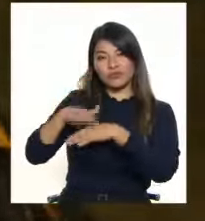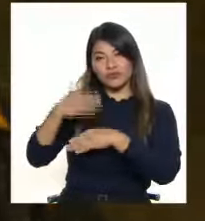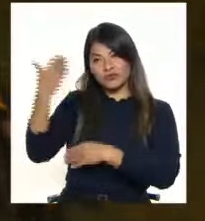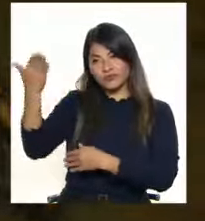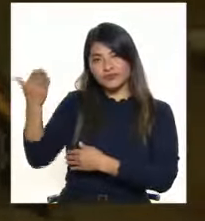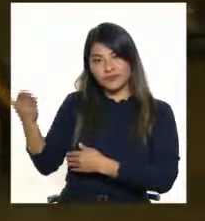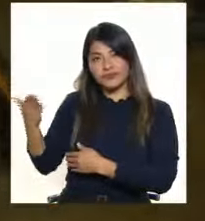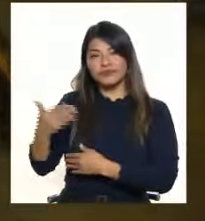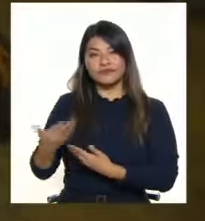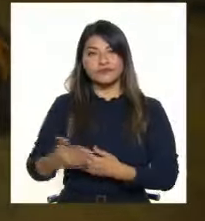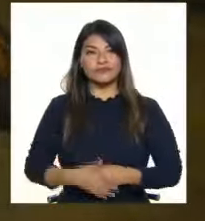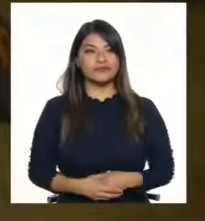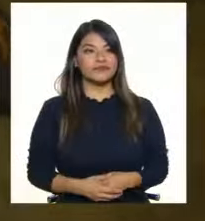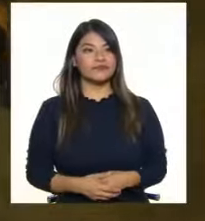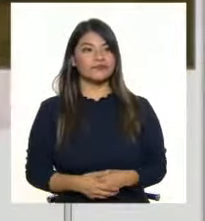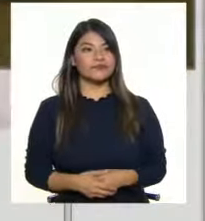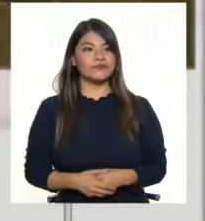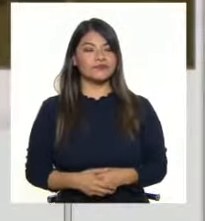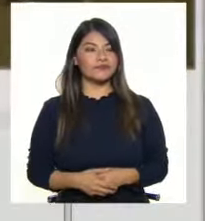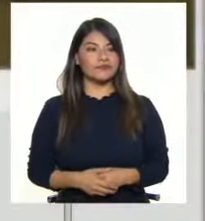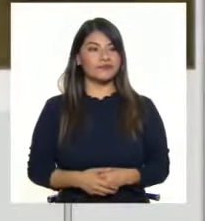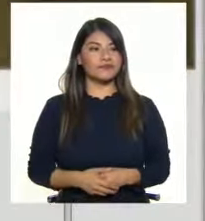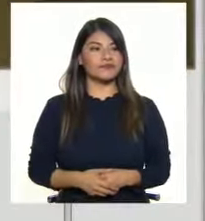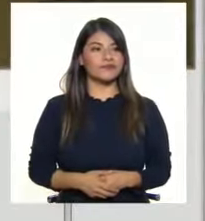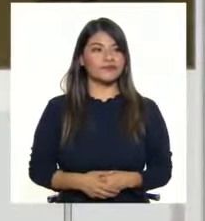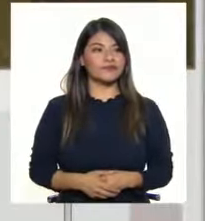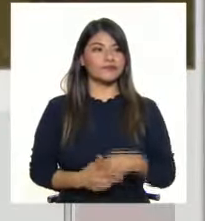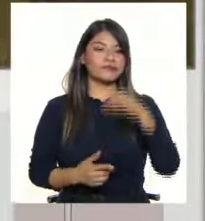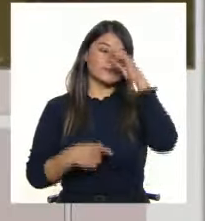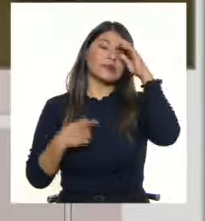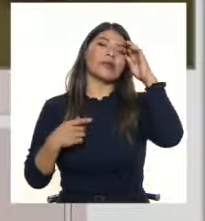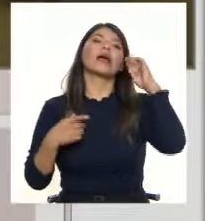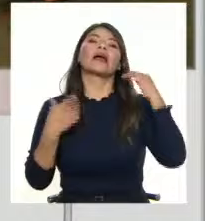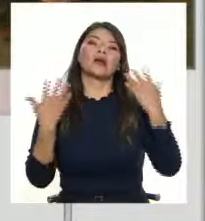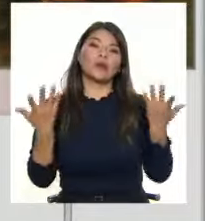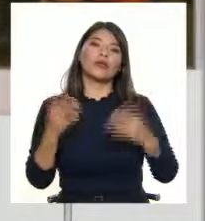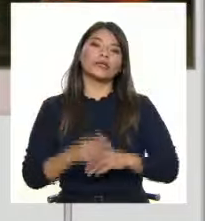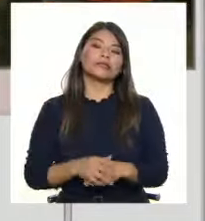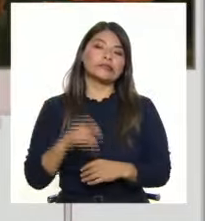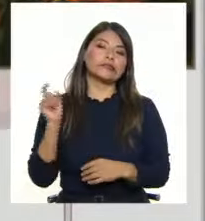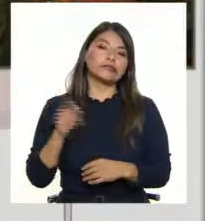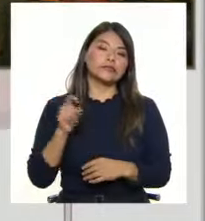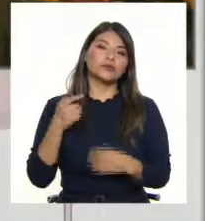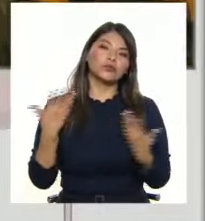Nicolás, con ustedes, adelante. Muchísimas gracias, Ronnie. Y claro, lo que se solicita